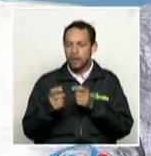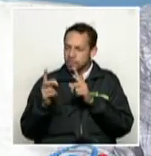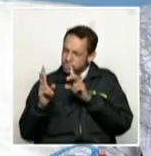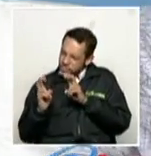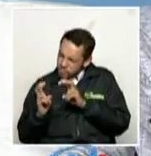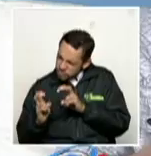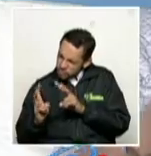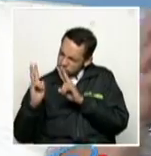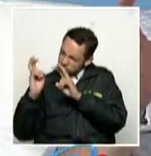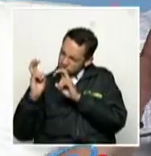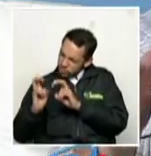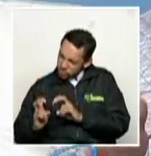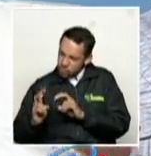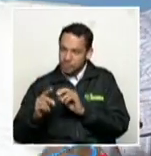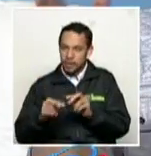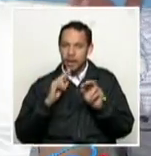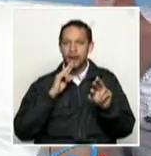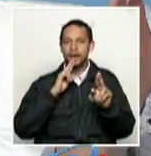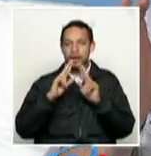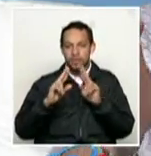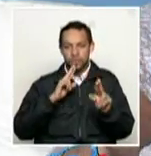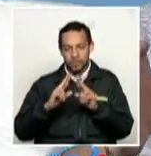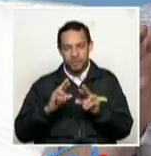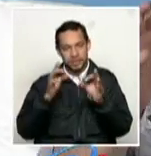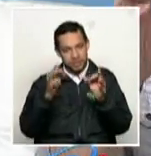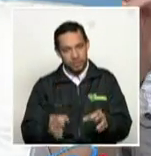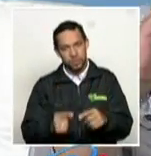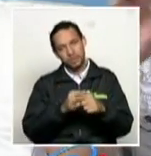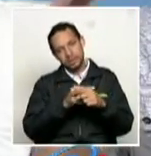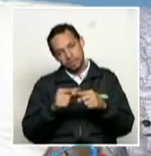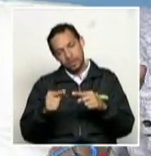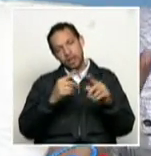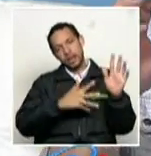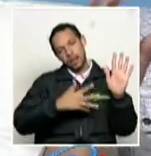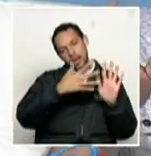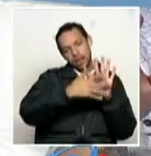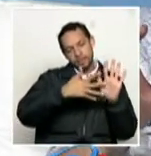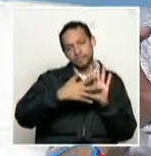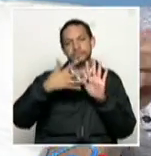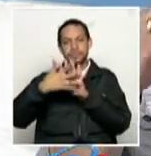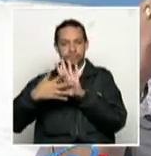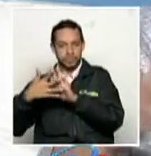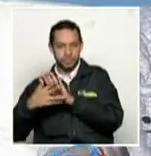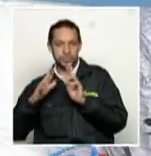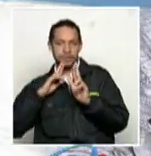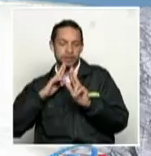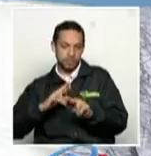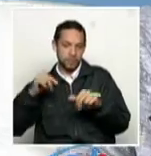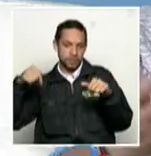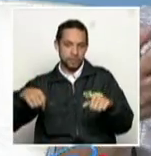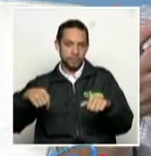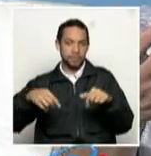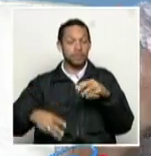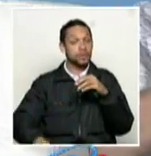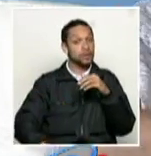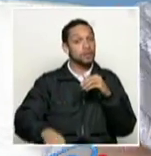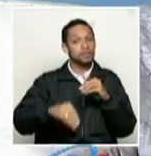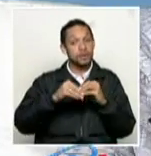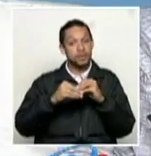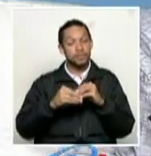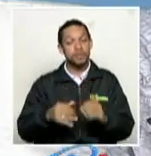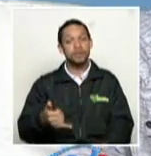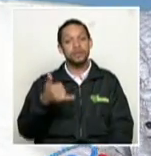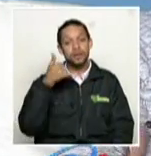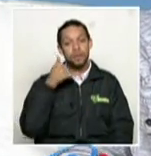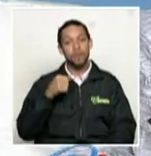esos correos, de todos esos tweets, de todas las preguntas que están ahí pendientes de ser contestadas. Tenemos en